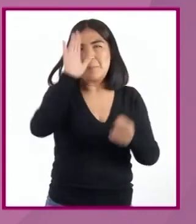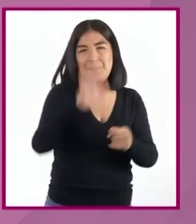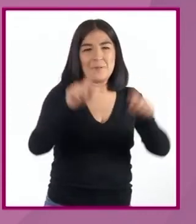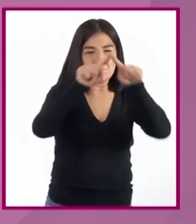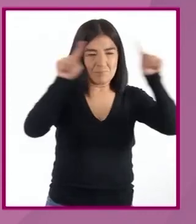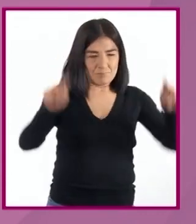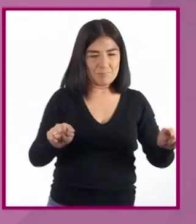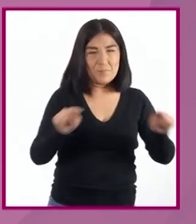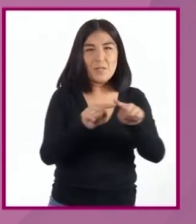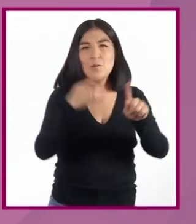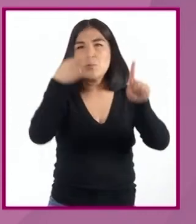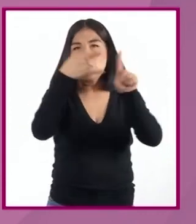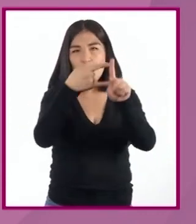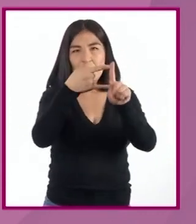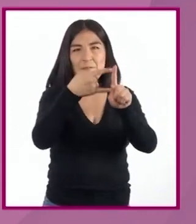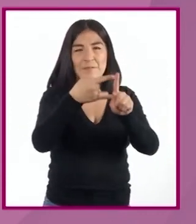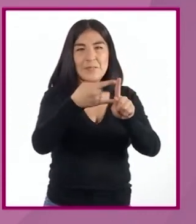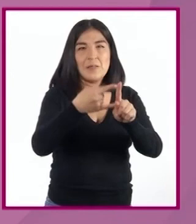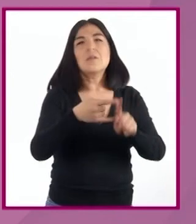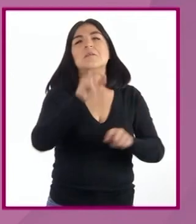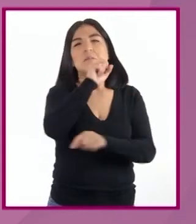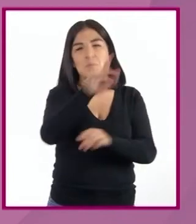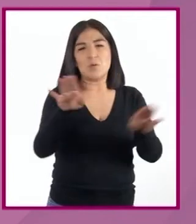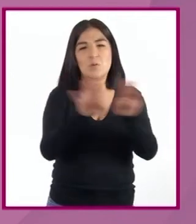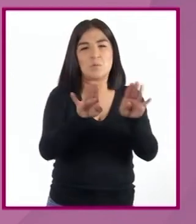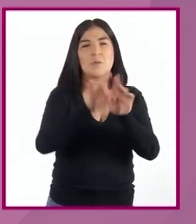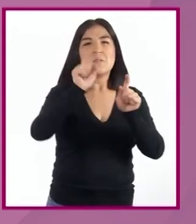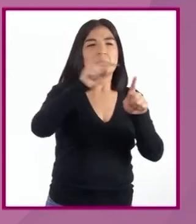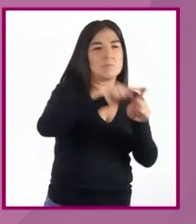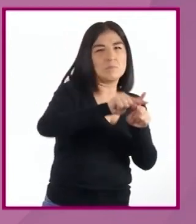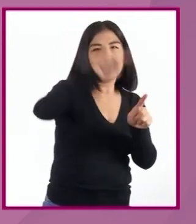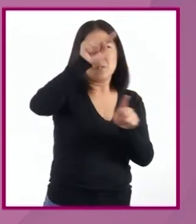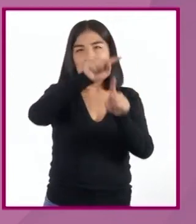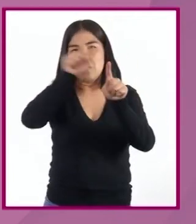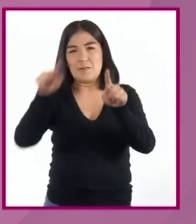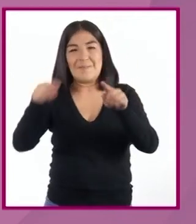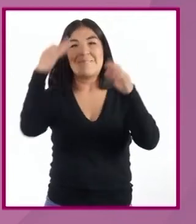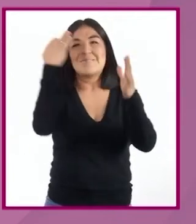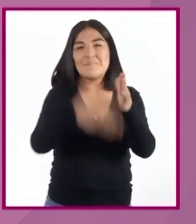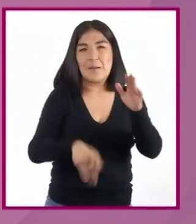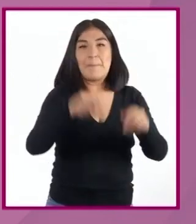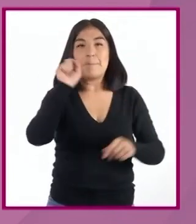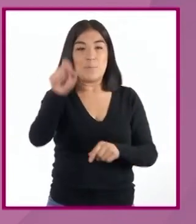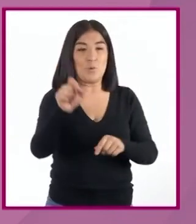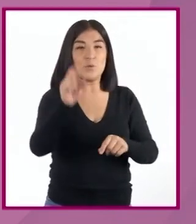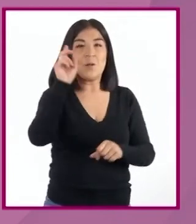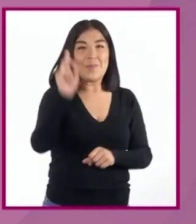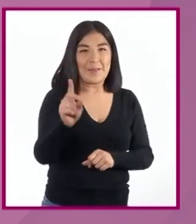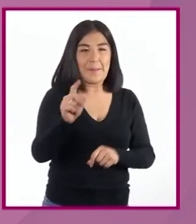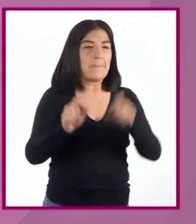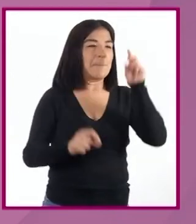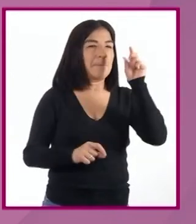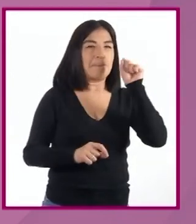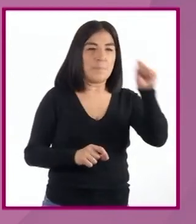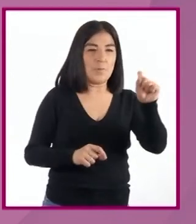cuadrado, por lo que marcaremos sus dos vértices faltantes con el punto D y el punto